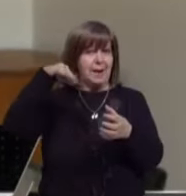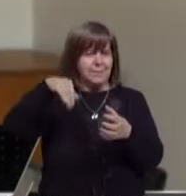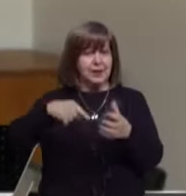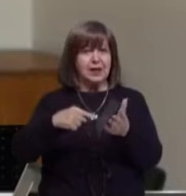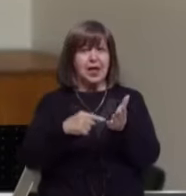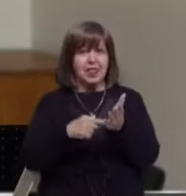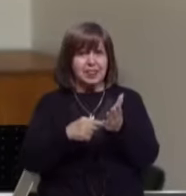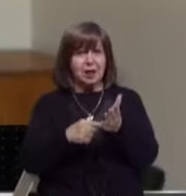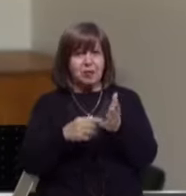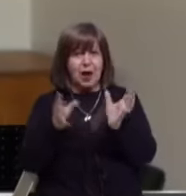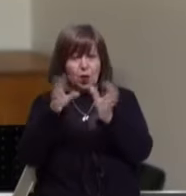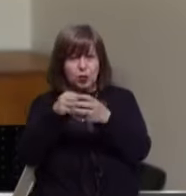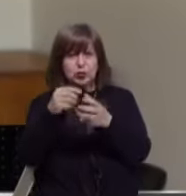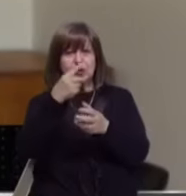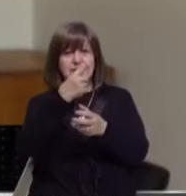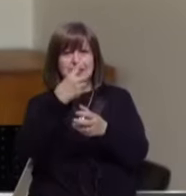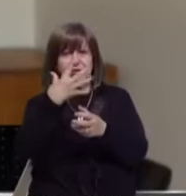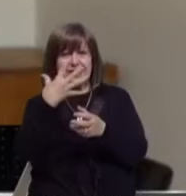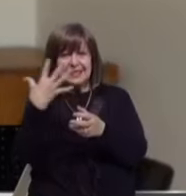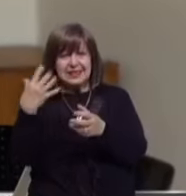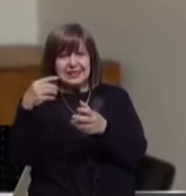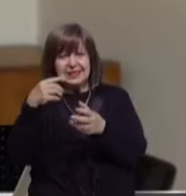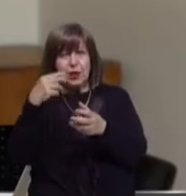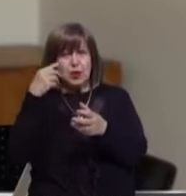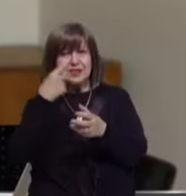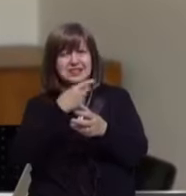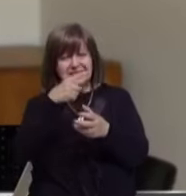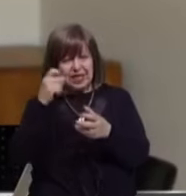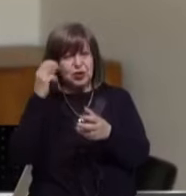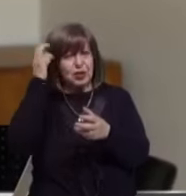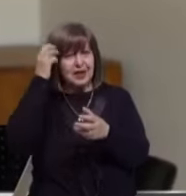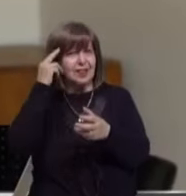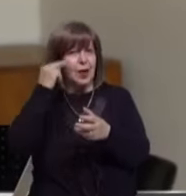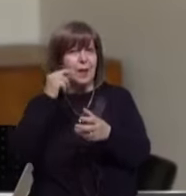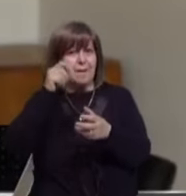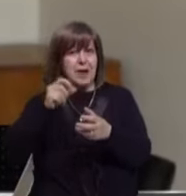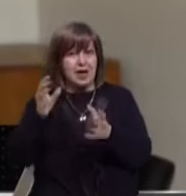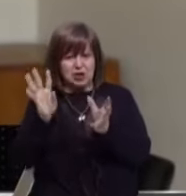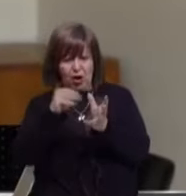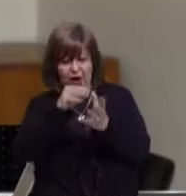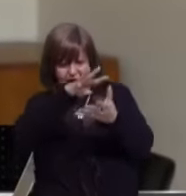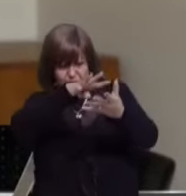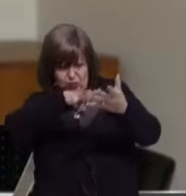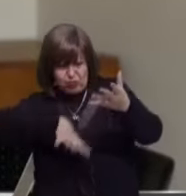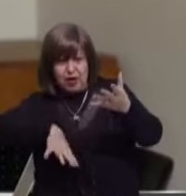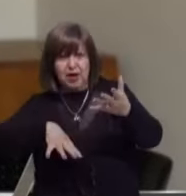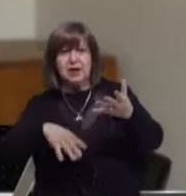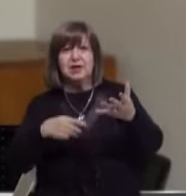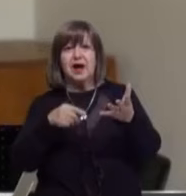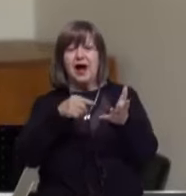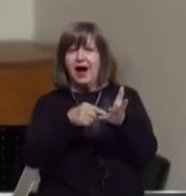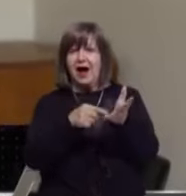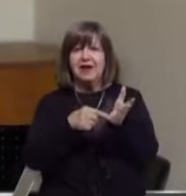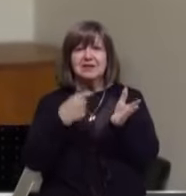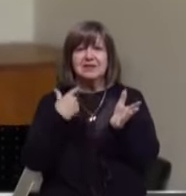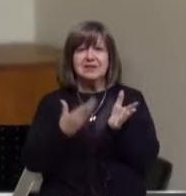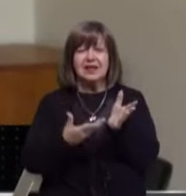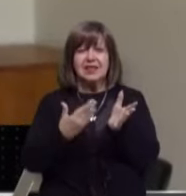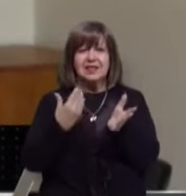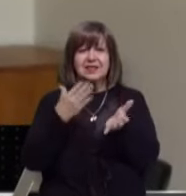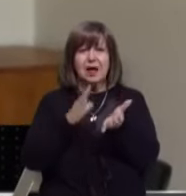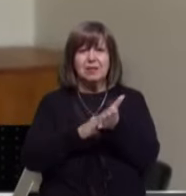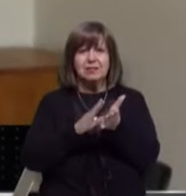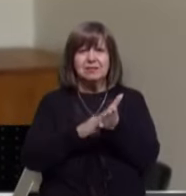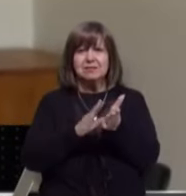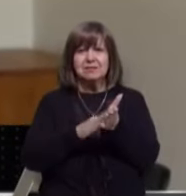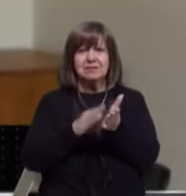como pudimos, las alertamos y demostraban mandando capturas de pantallas de